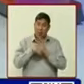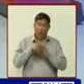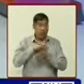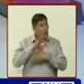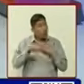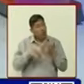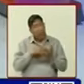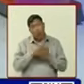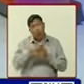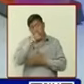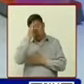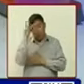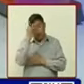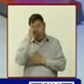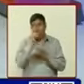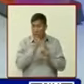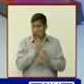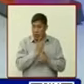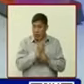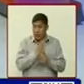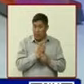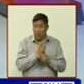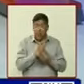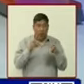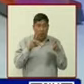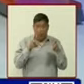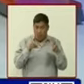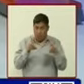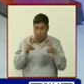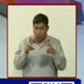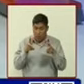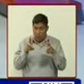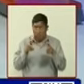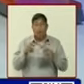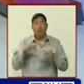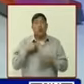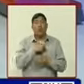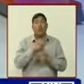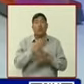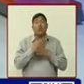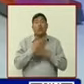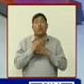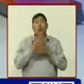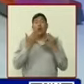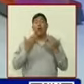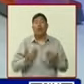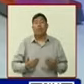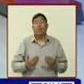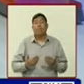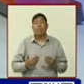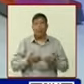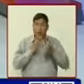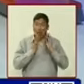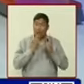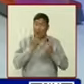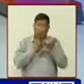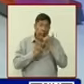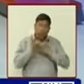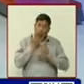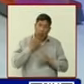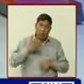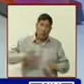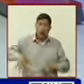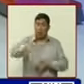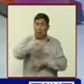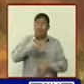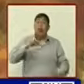en todo el país. Y justamente son imágenes de reporteros al día las que vamos a compartir a continuación. Estamos hablando de lo que ocurrió en la